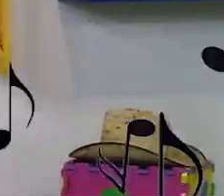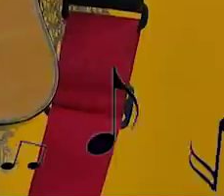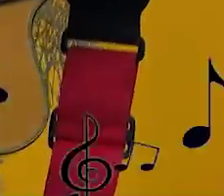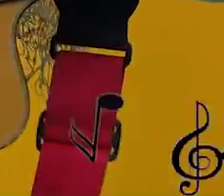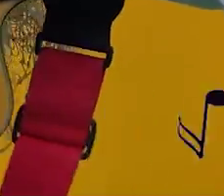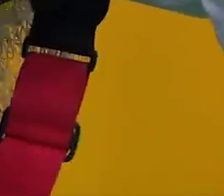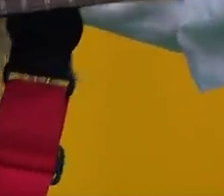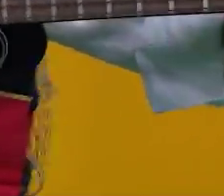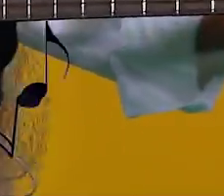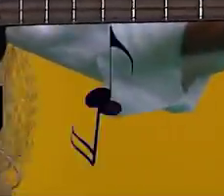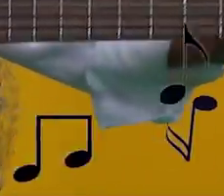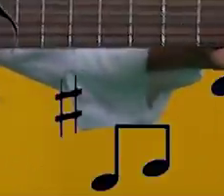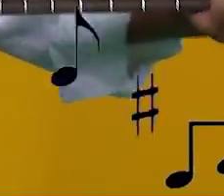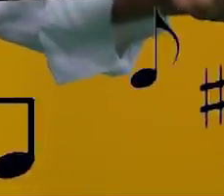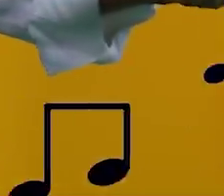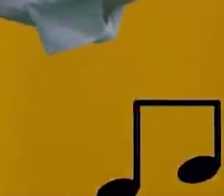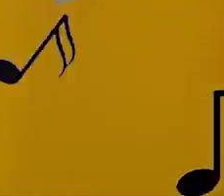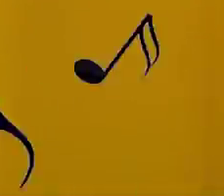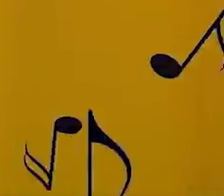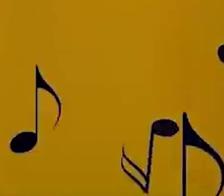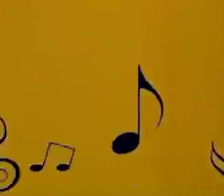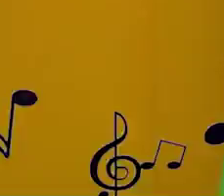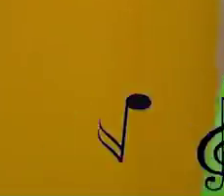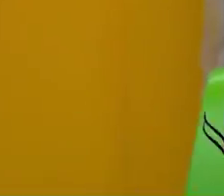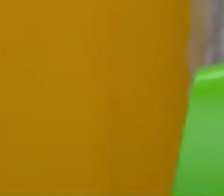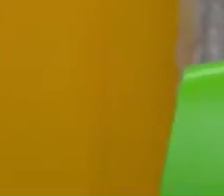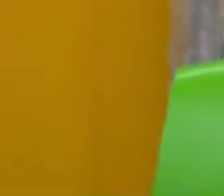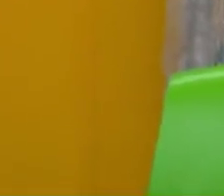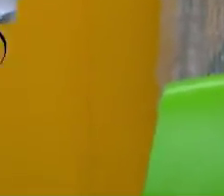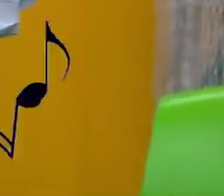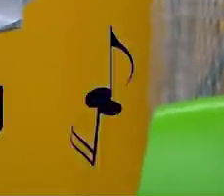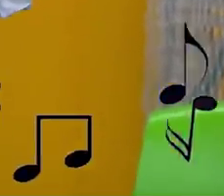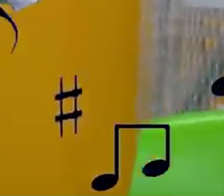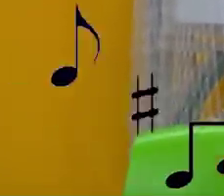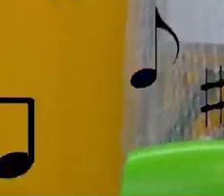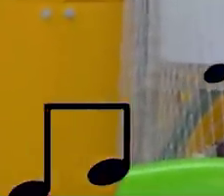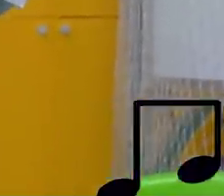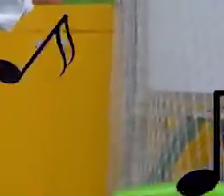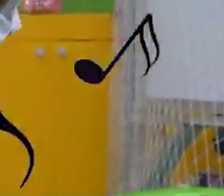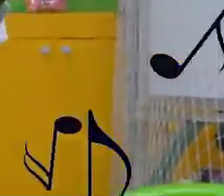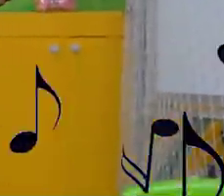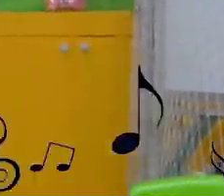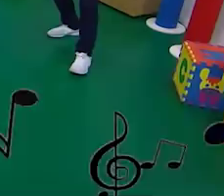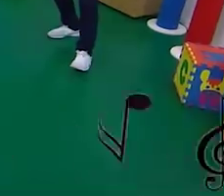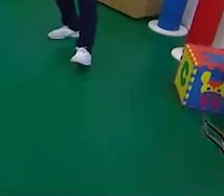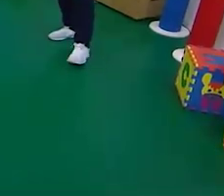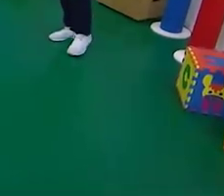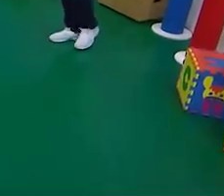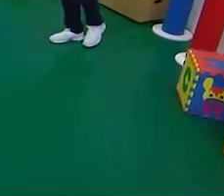pasear. Quiere cantar y se le va a olvidar. Quiere cantar y se va a olvidar.